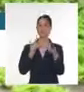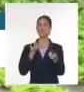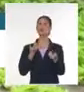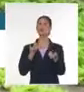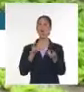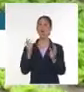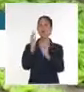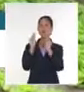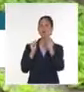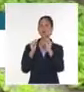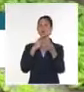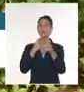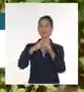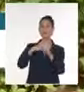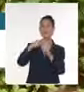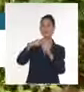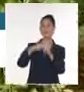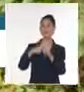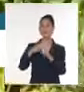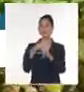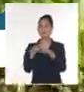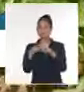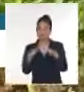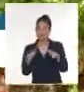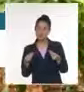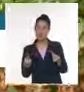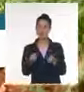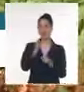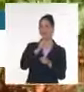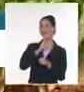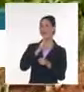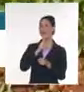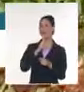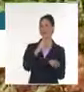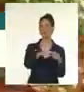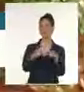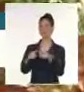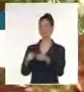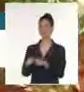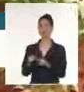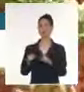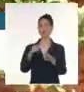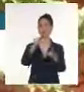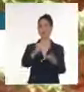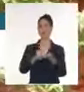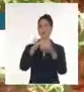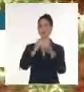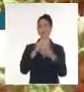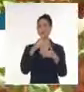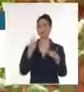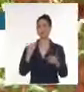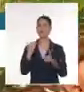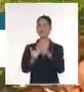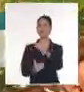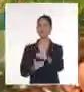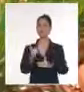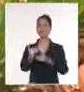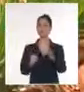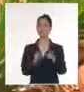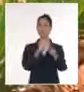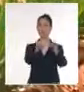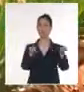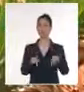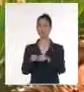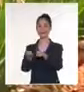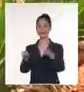la salinidad, acidez y conductividad de los suelos, lo cual permitirá impulsar el proceso de certificación de hectáreas bajo prácticas